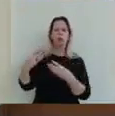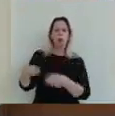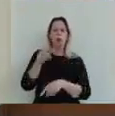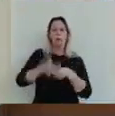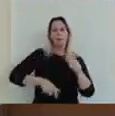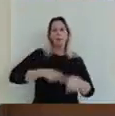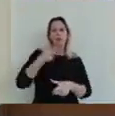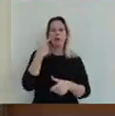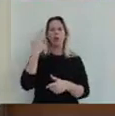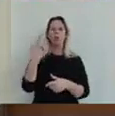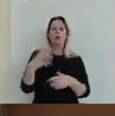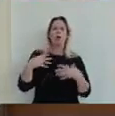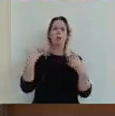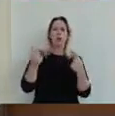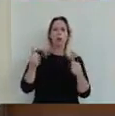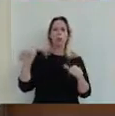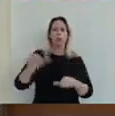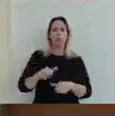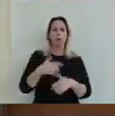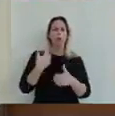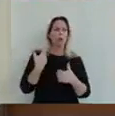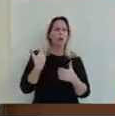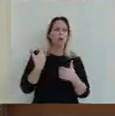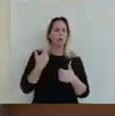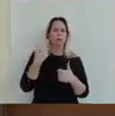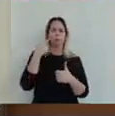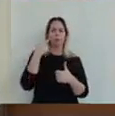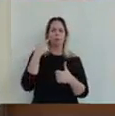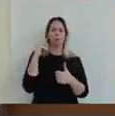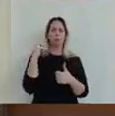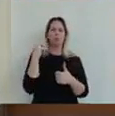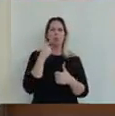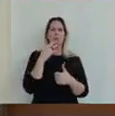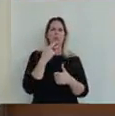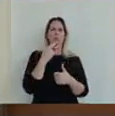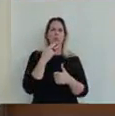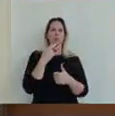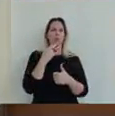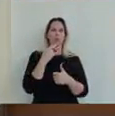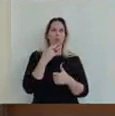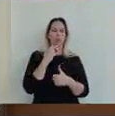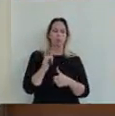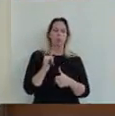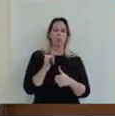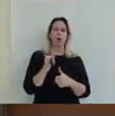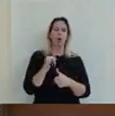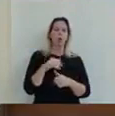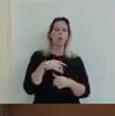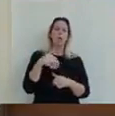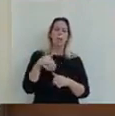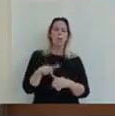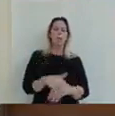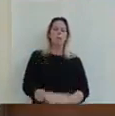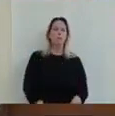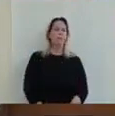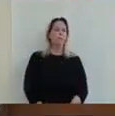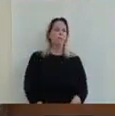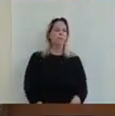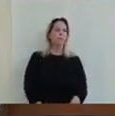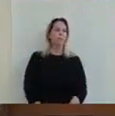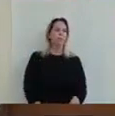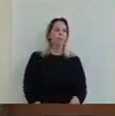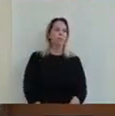indignación tremenda. Ya le comunico, señora concejala Ascúa, terrible